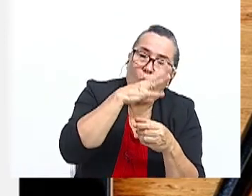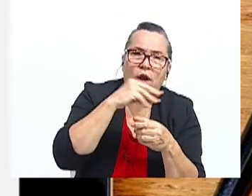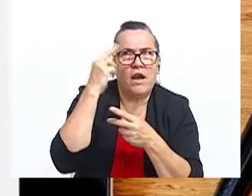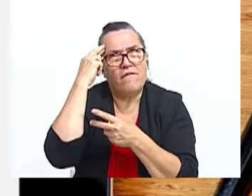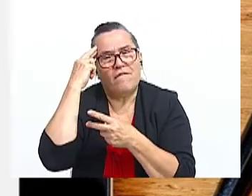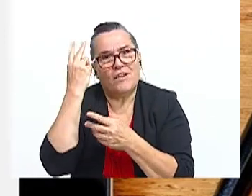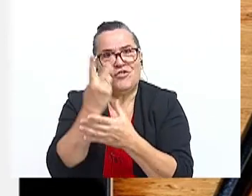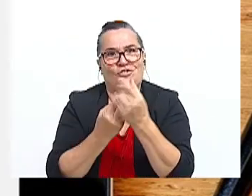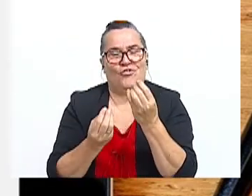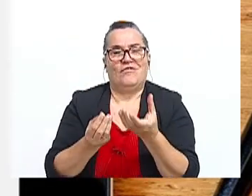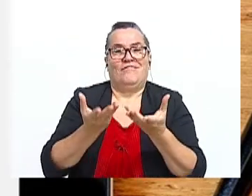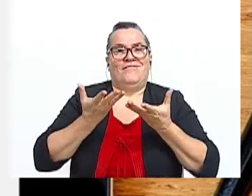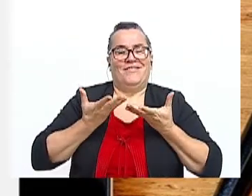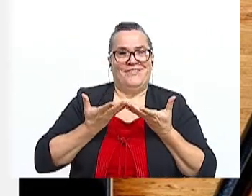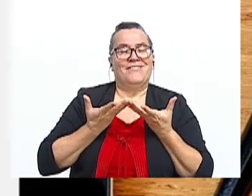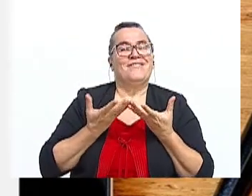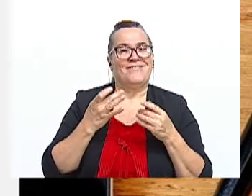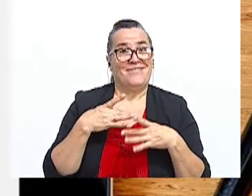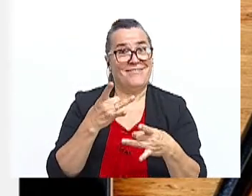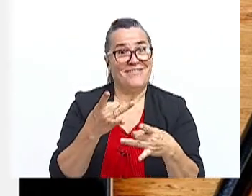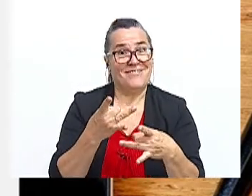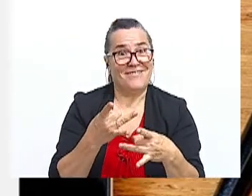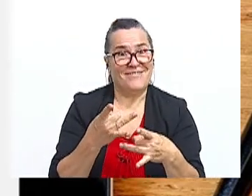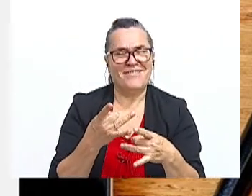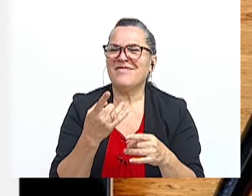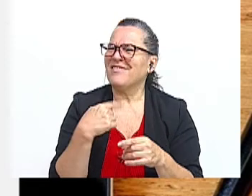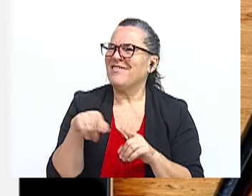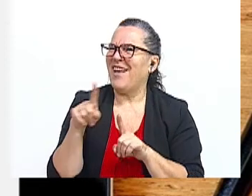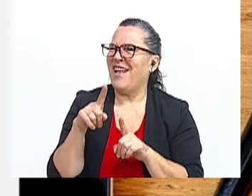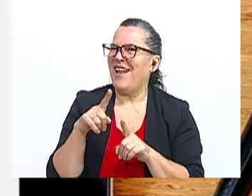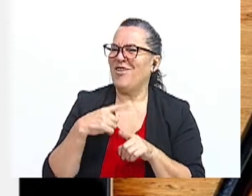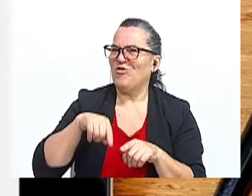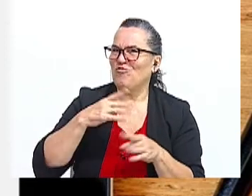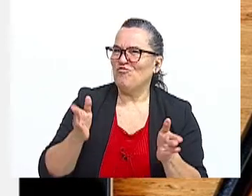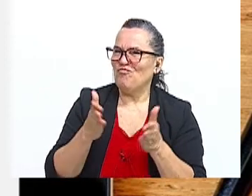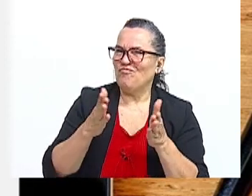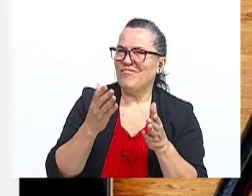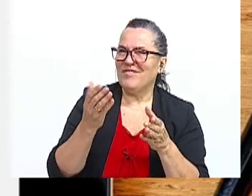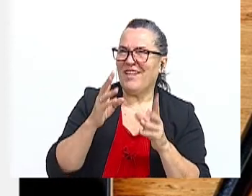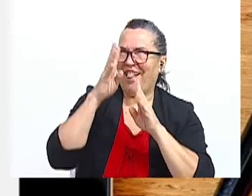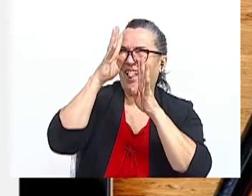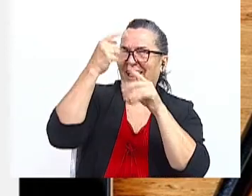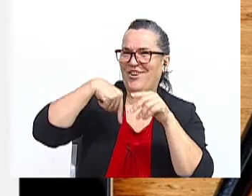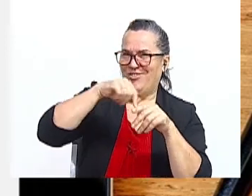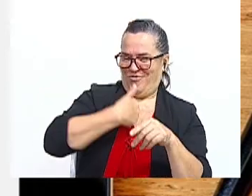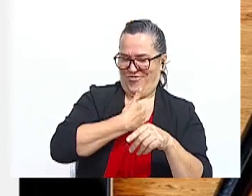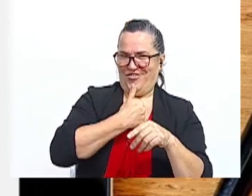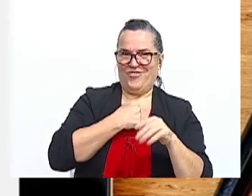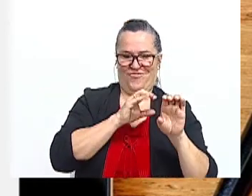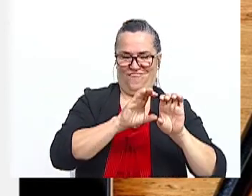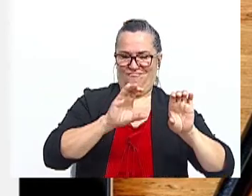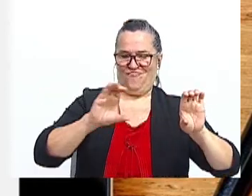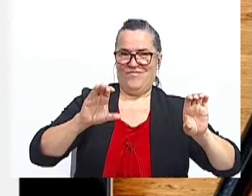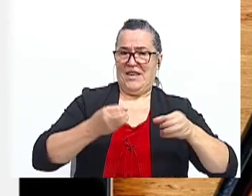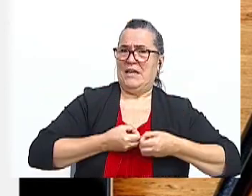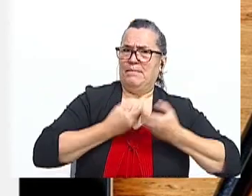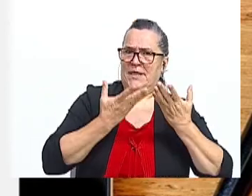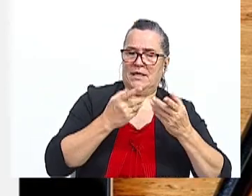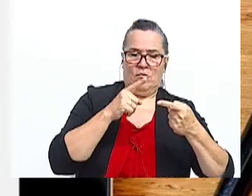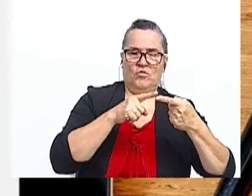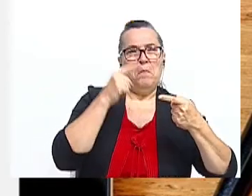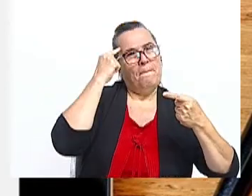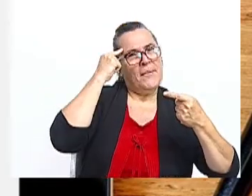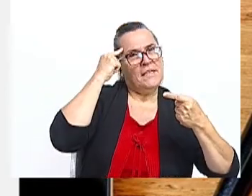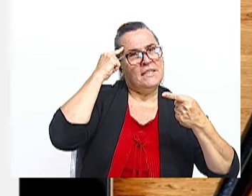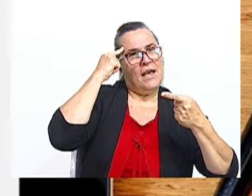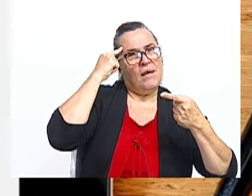reflexión. Interesante, ¿no? ¿Qué tal si nos animamos y hacemos una tira cómica donde podamos expresar lo que pensamos